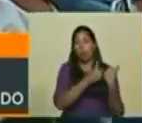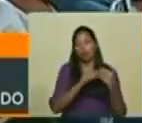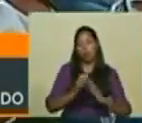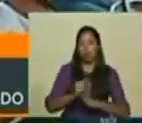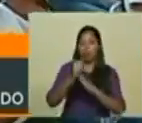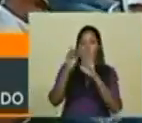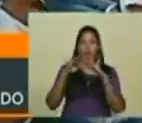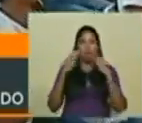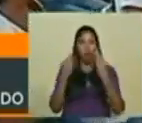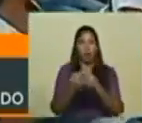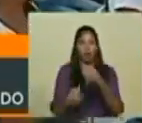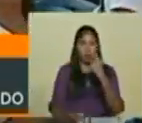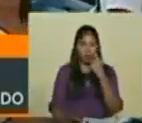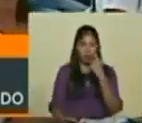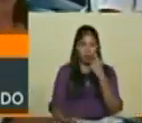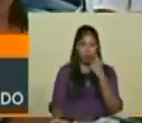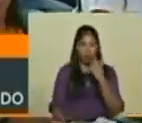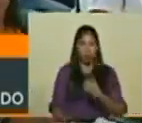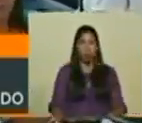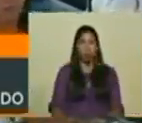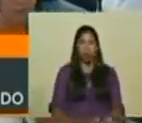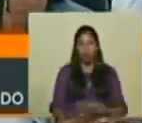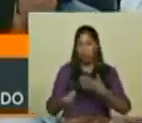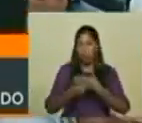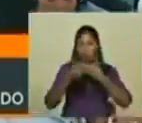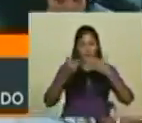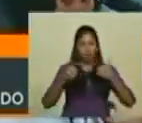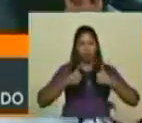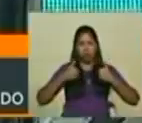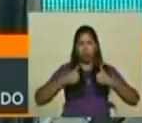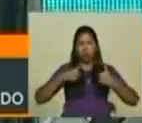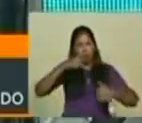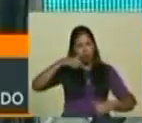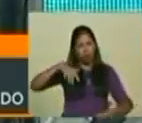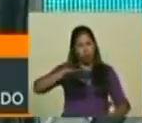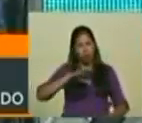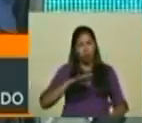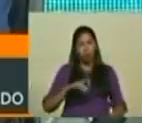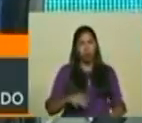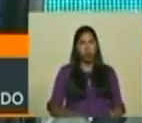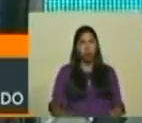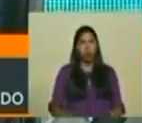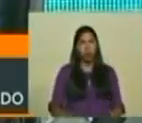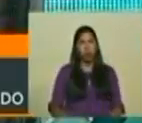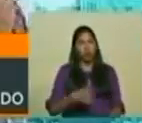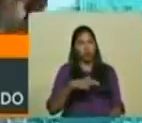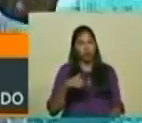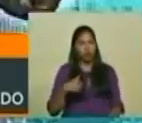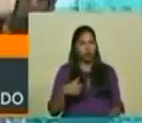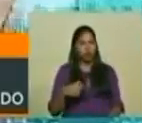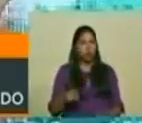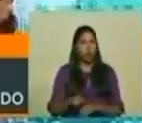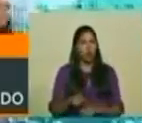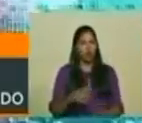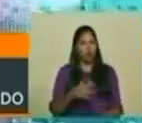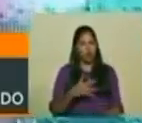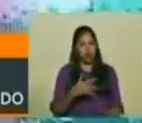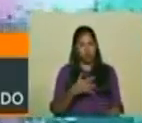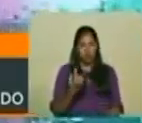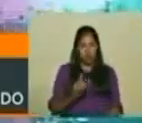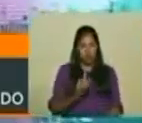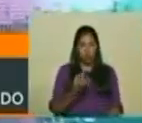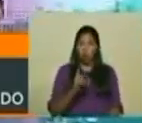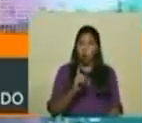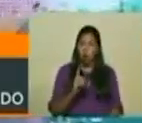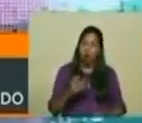por el impacto de esta guerra contra nuestro pueblo, pero donde no nos sentimos solas, donde estamos acompañados, donde haremos el